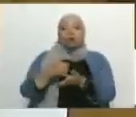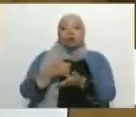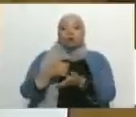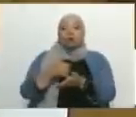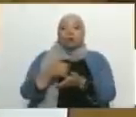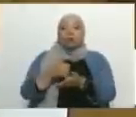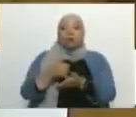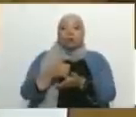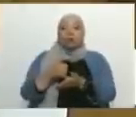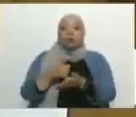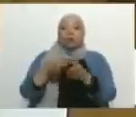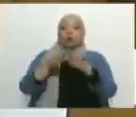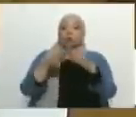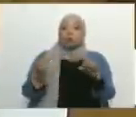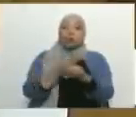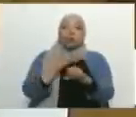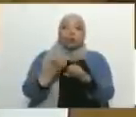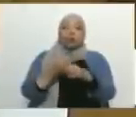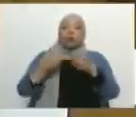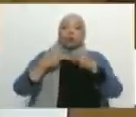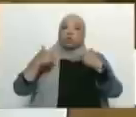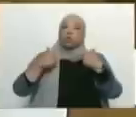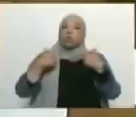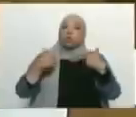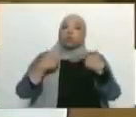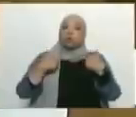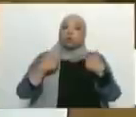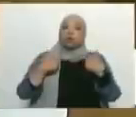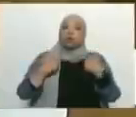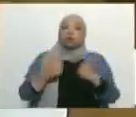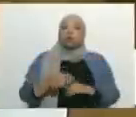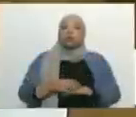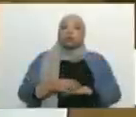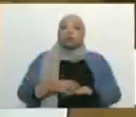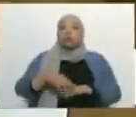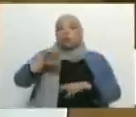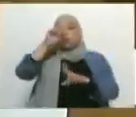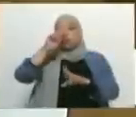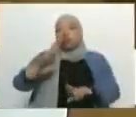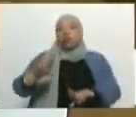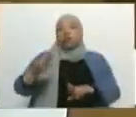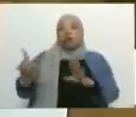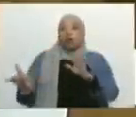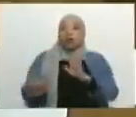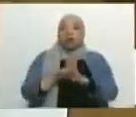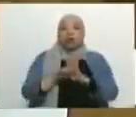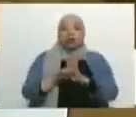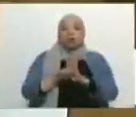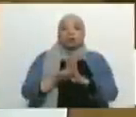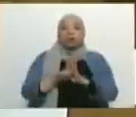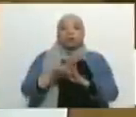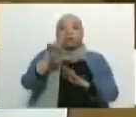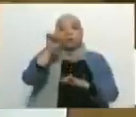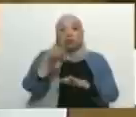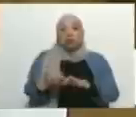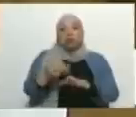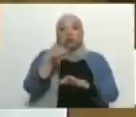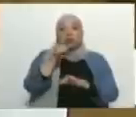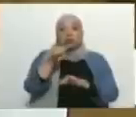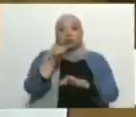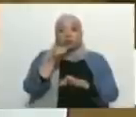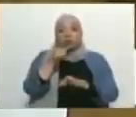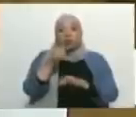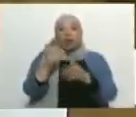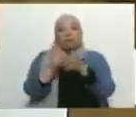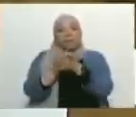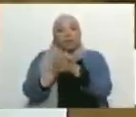Ya todo el país bastante ha dicho respecto a esta ley. Además, como lo decía la